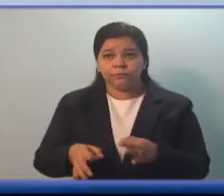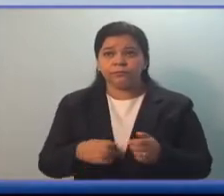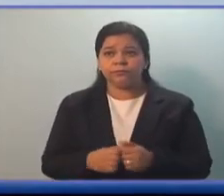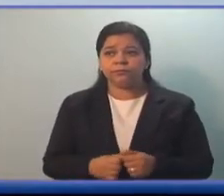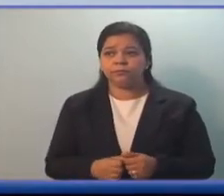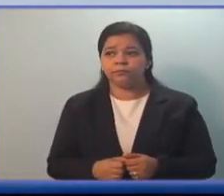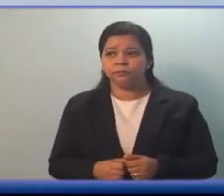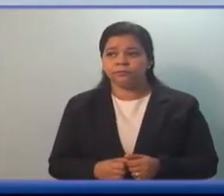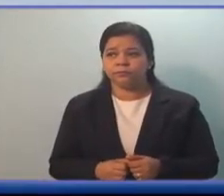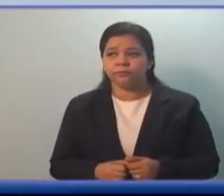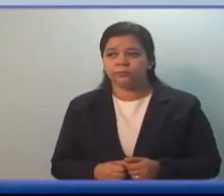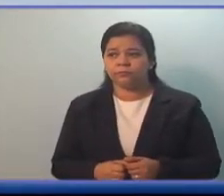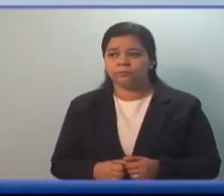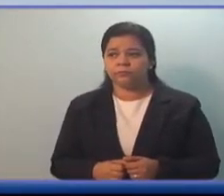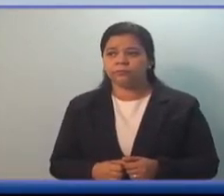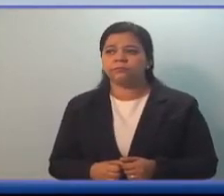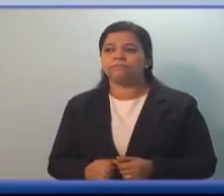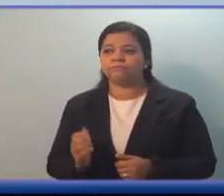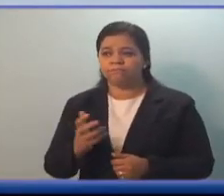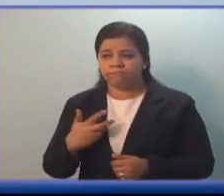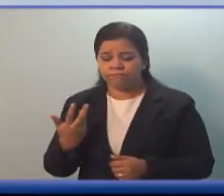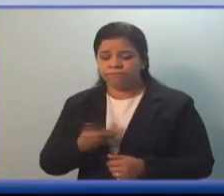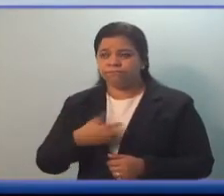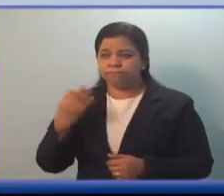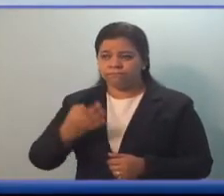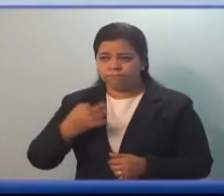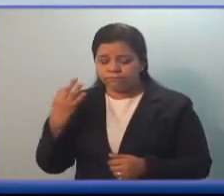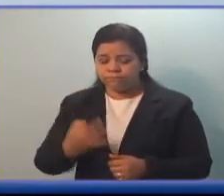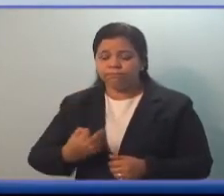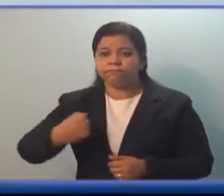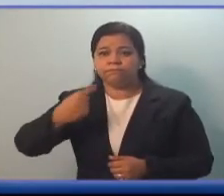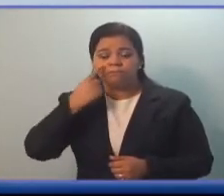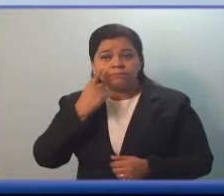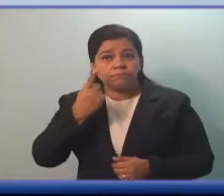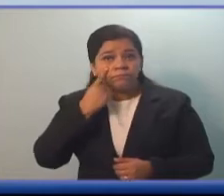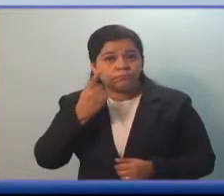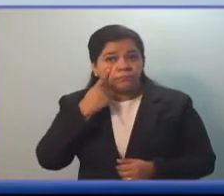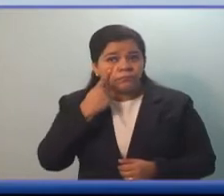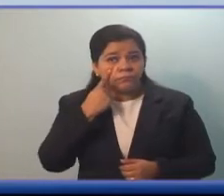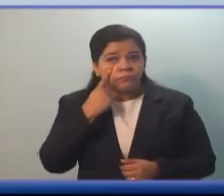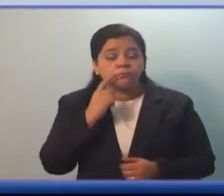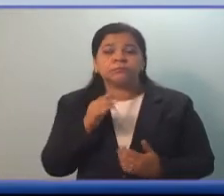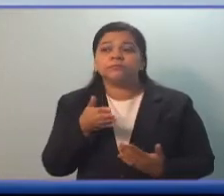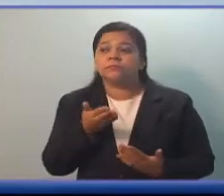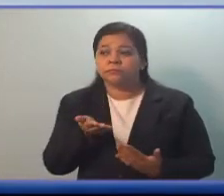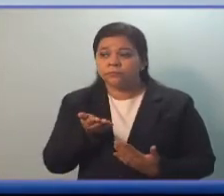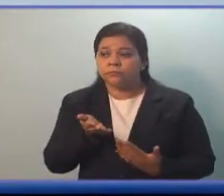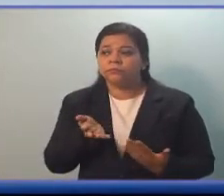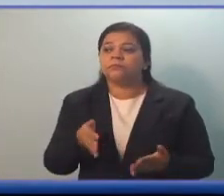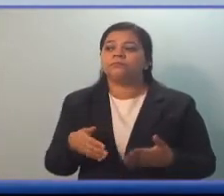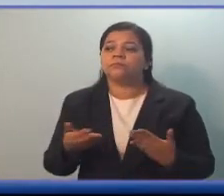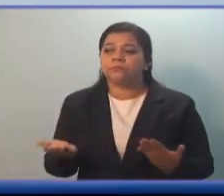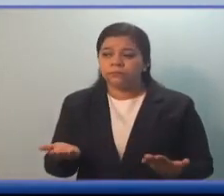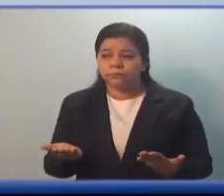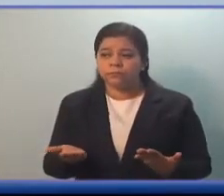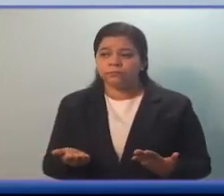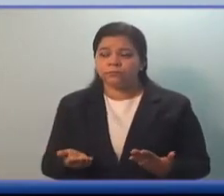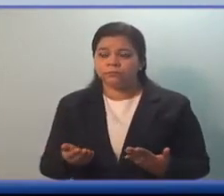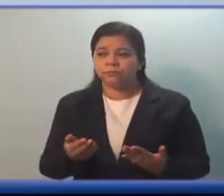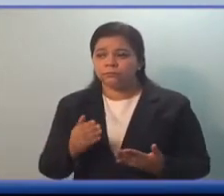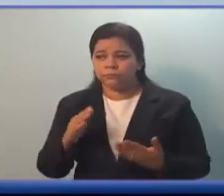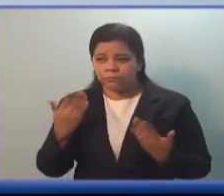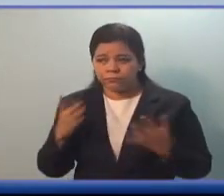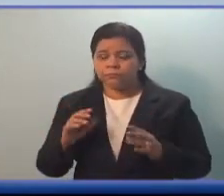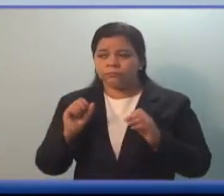ponderación se debe tener especial cuidado en cómo es que la sentencia va a tener